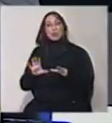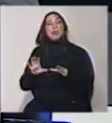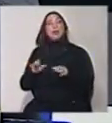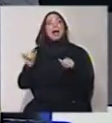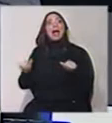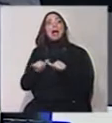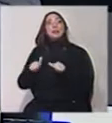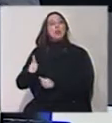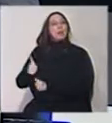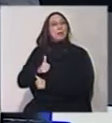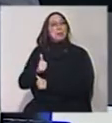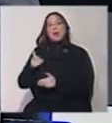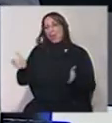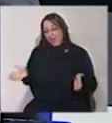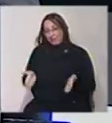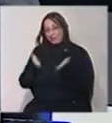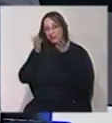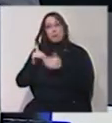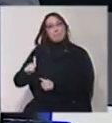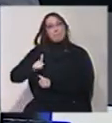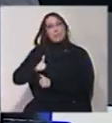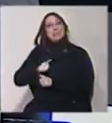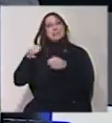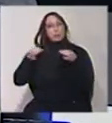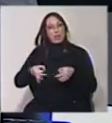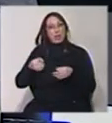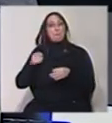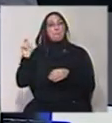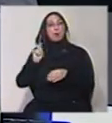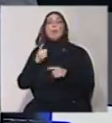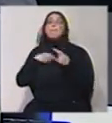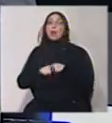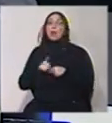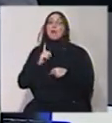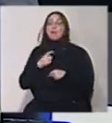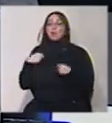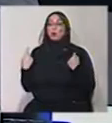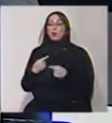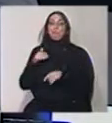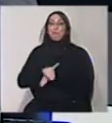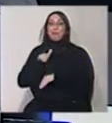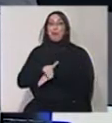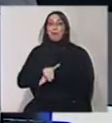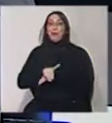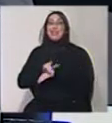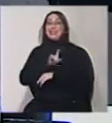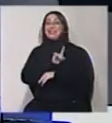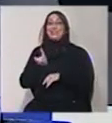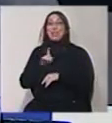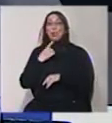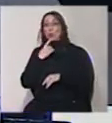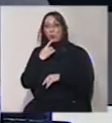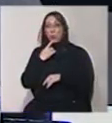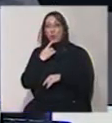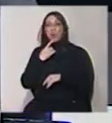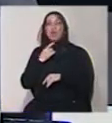acciones de los militares, avancemos a la militarización de la seguridad pública y hagámonos responsables de lo que, sin ninguna duda, mañana